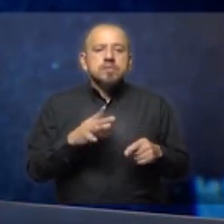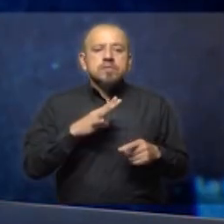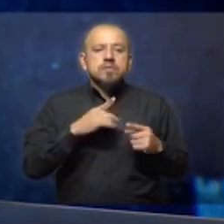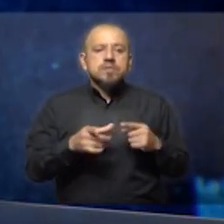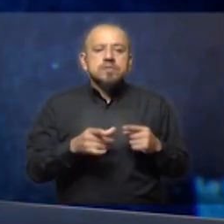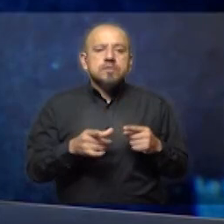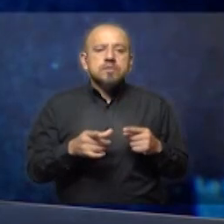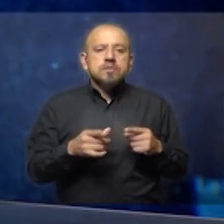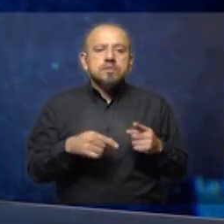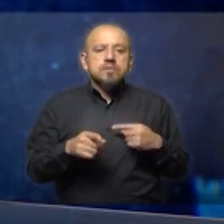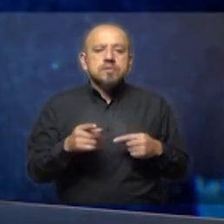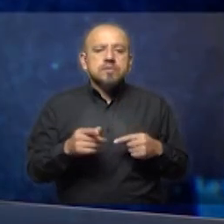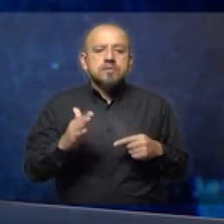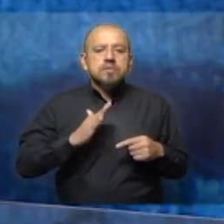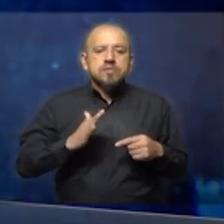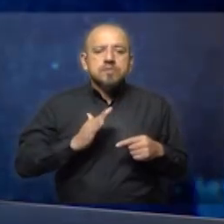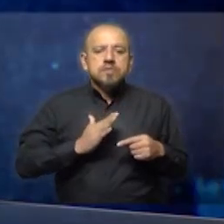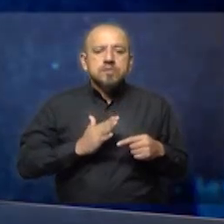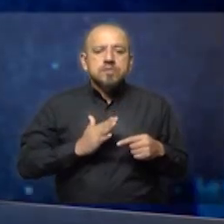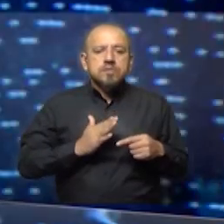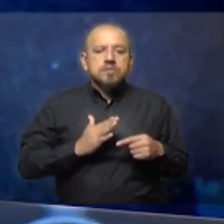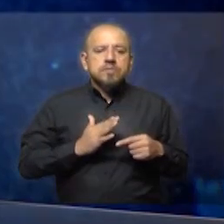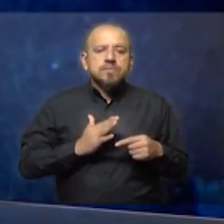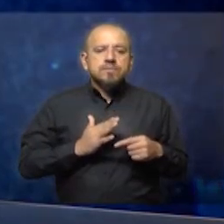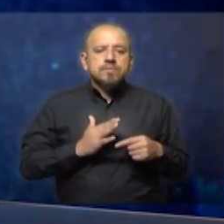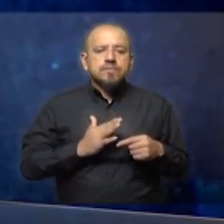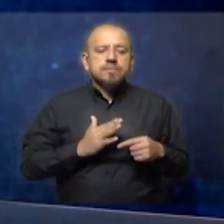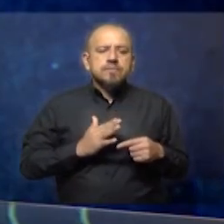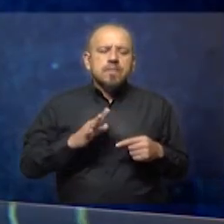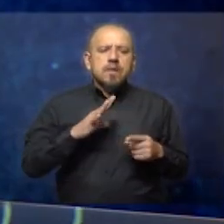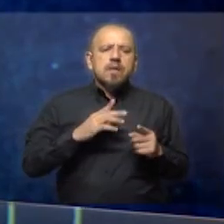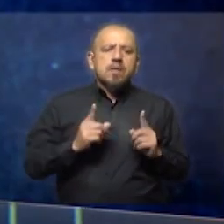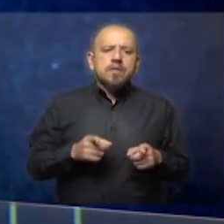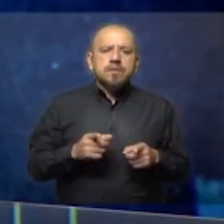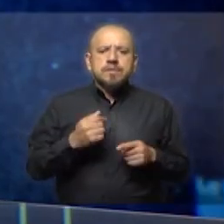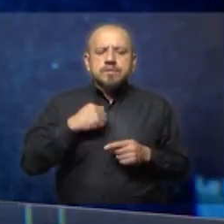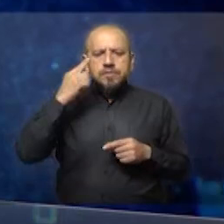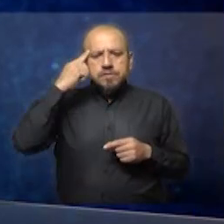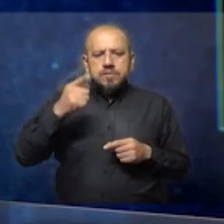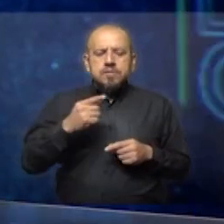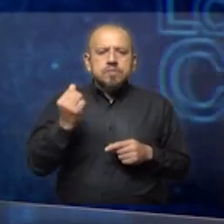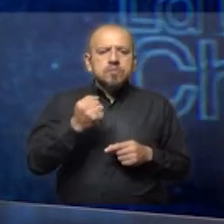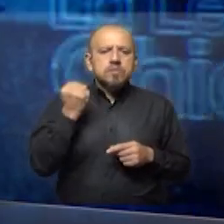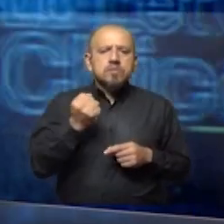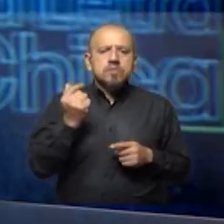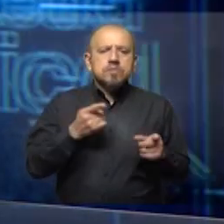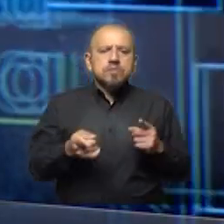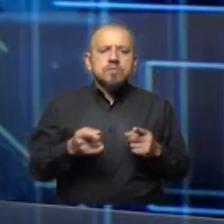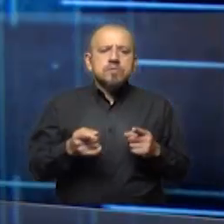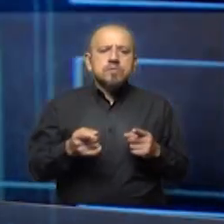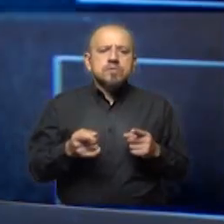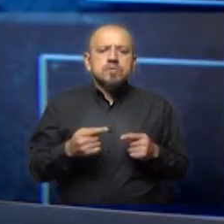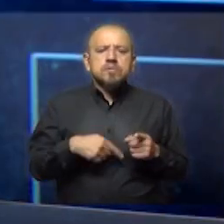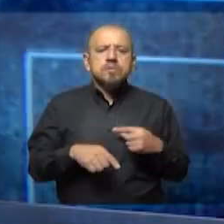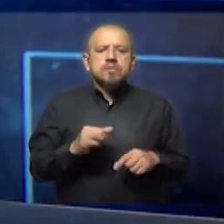reposa sobre la mujer y luego creo que hay algo también que a mí me parece maravilloso que la haya podido